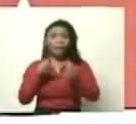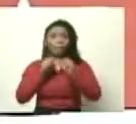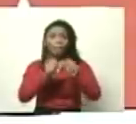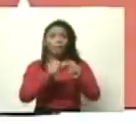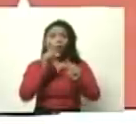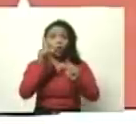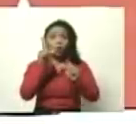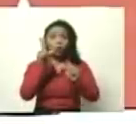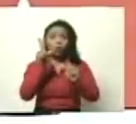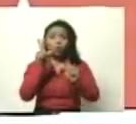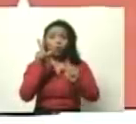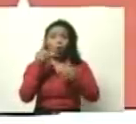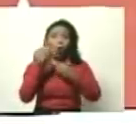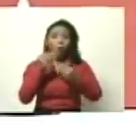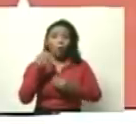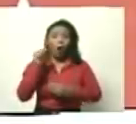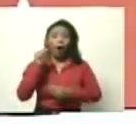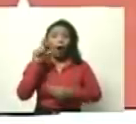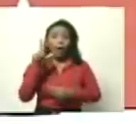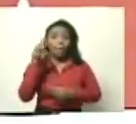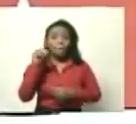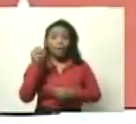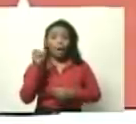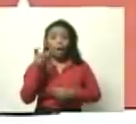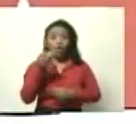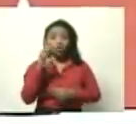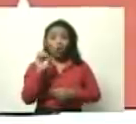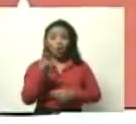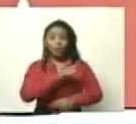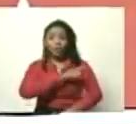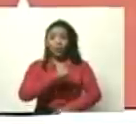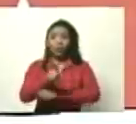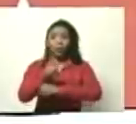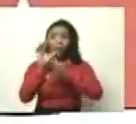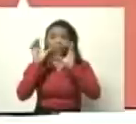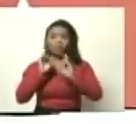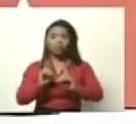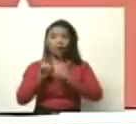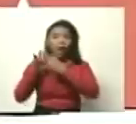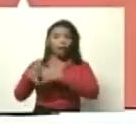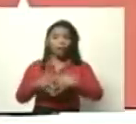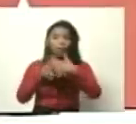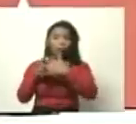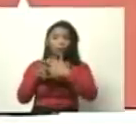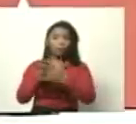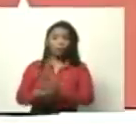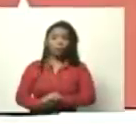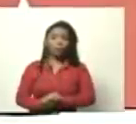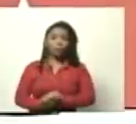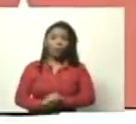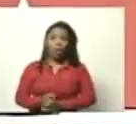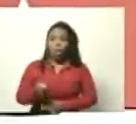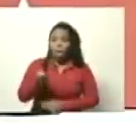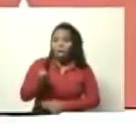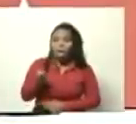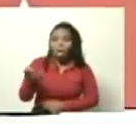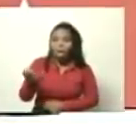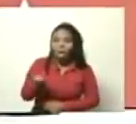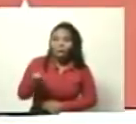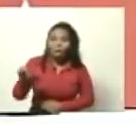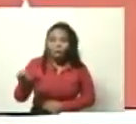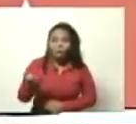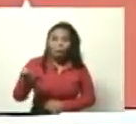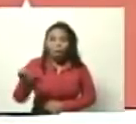a un miserable como Almagro al frente, solo para que se cumplan las decisiones de Estados Unidos. El chantaje.